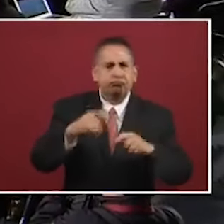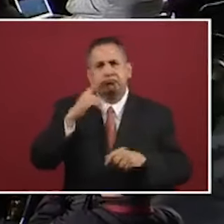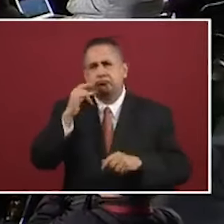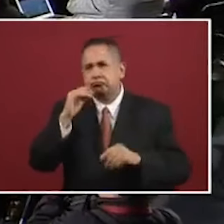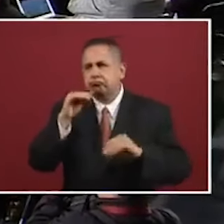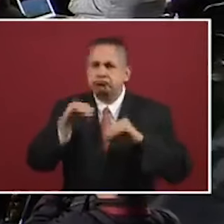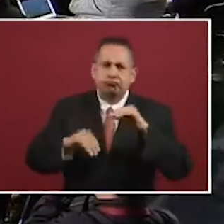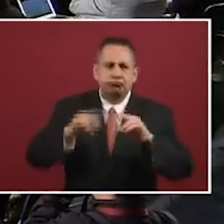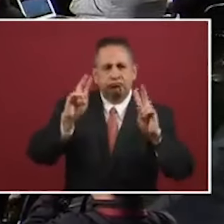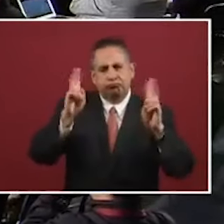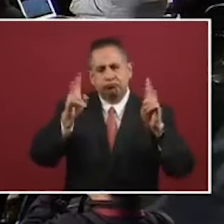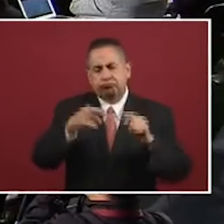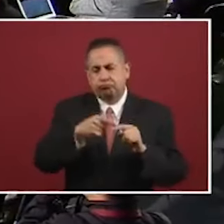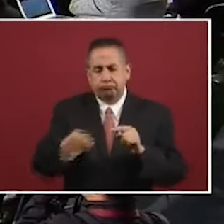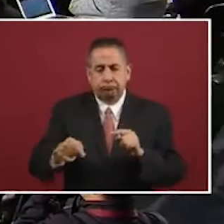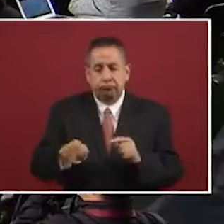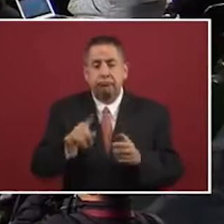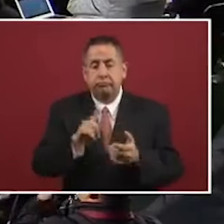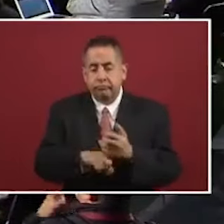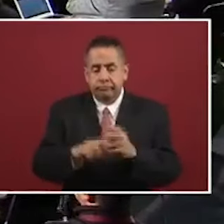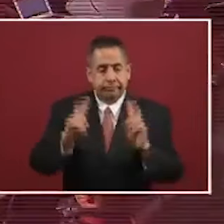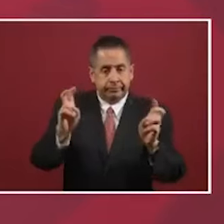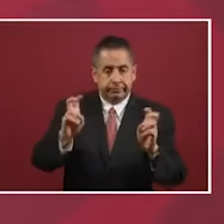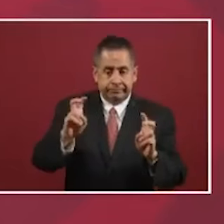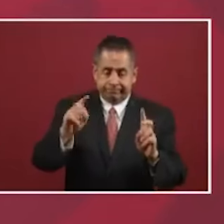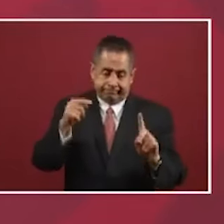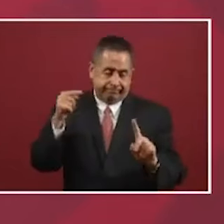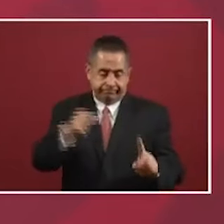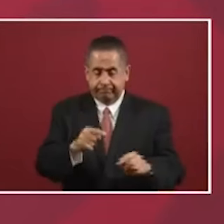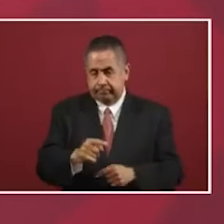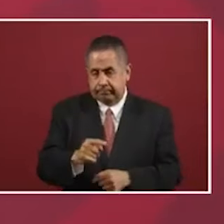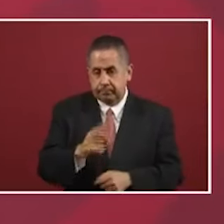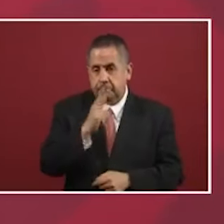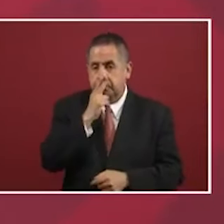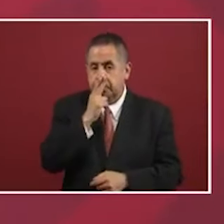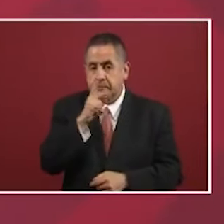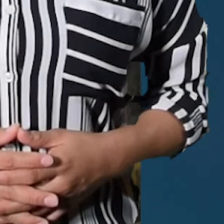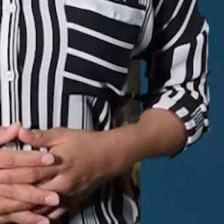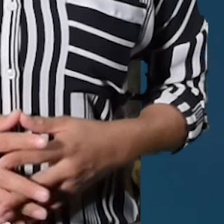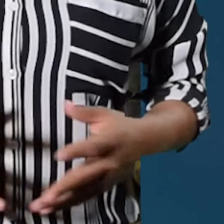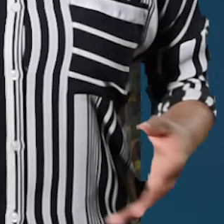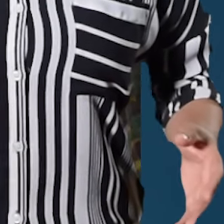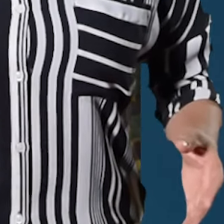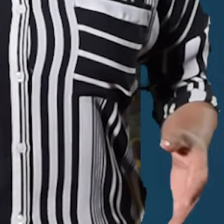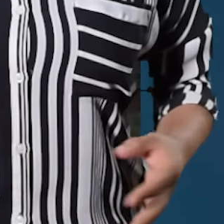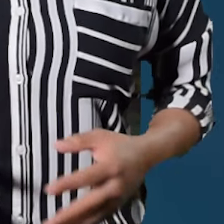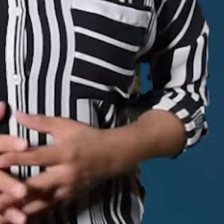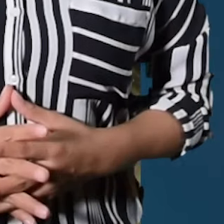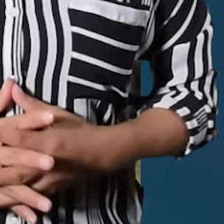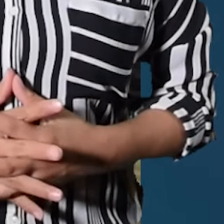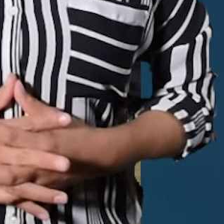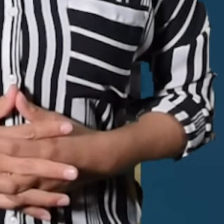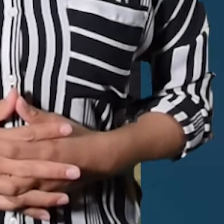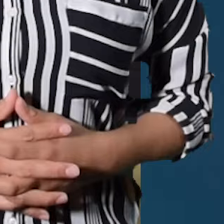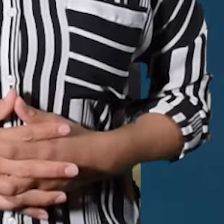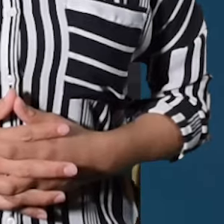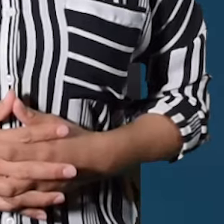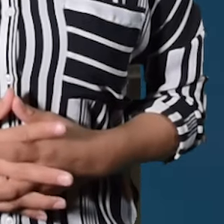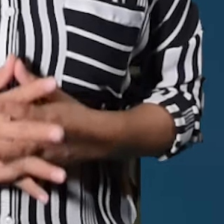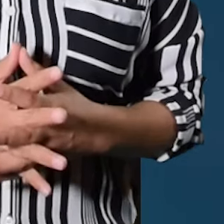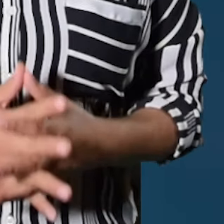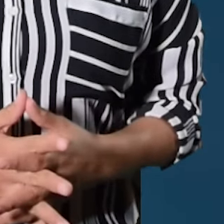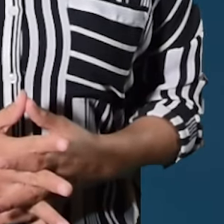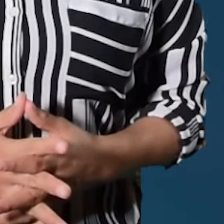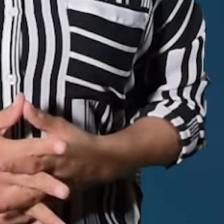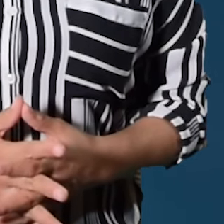a partir del uso del agua y de la conservación del agua. Y tocando el tema del recorte